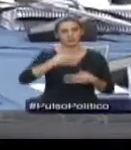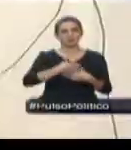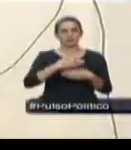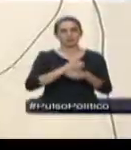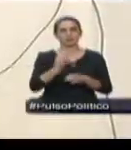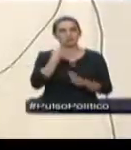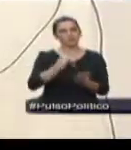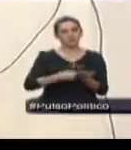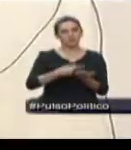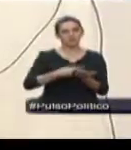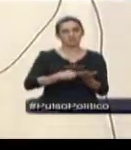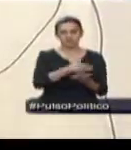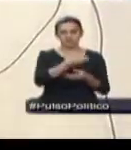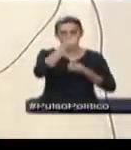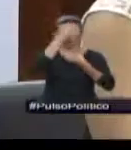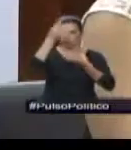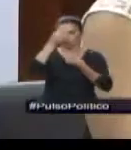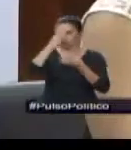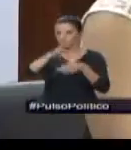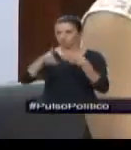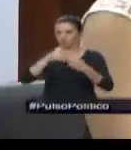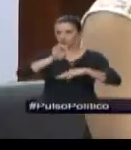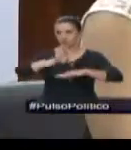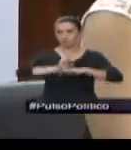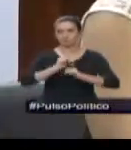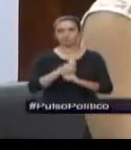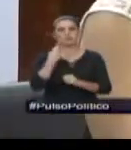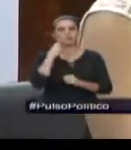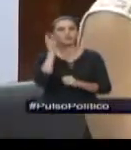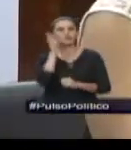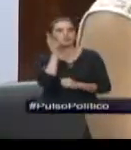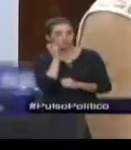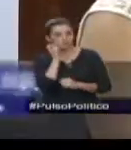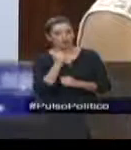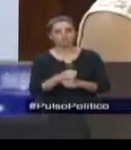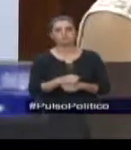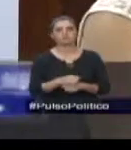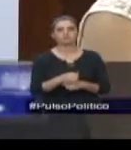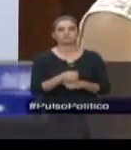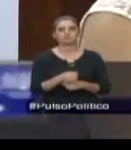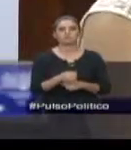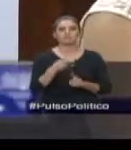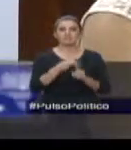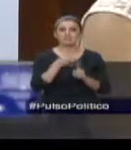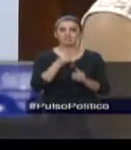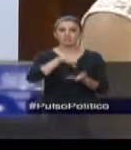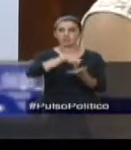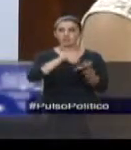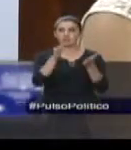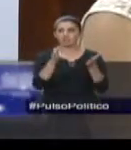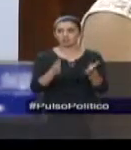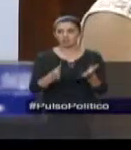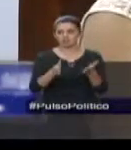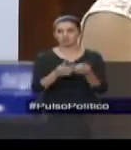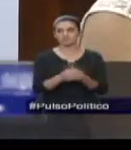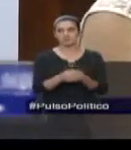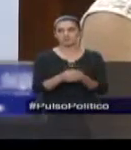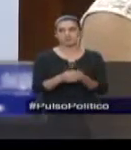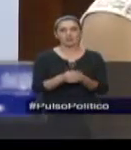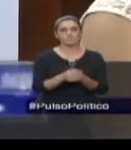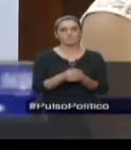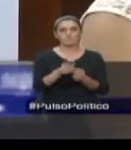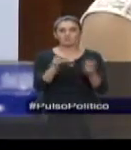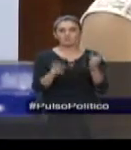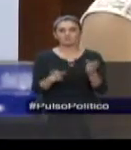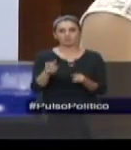socializarlas a nivel nacional para escuchar de la ciudadanía el público de los actores políticos